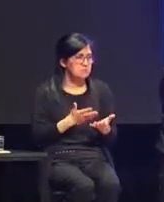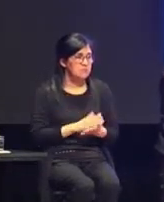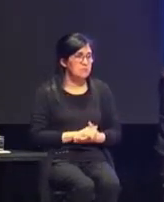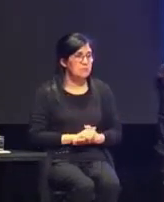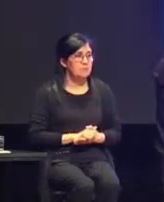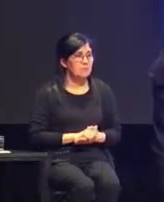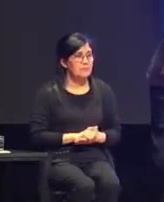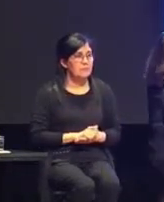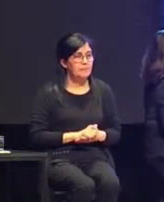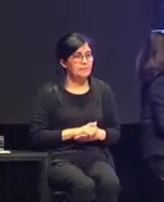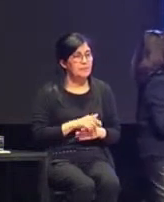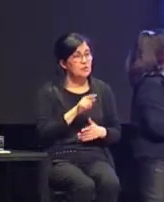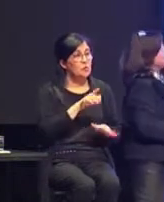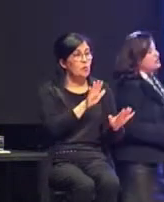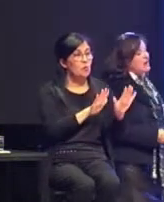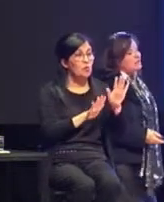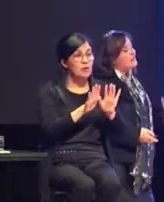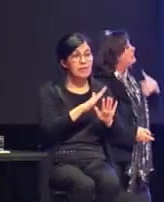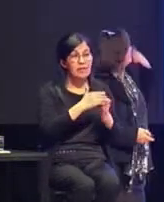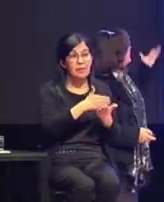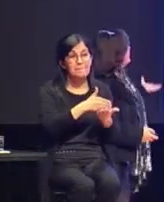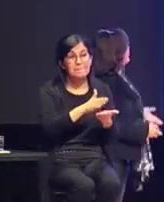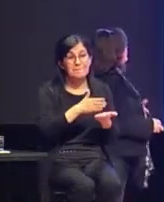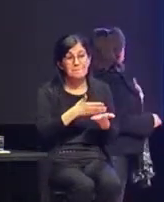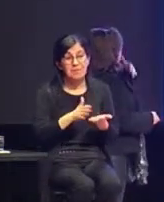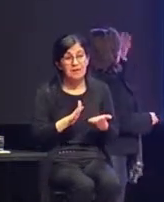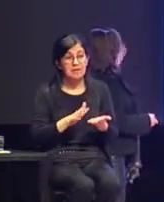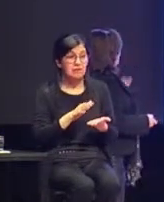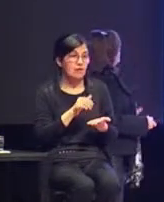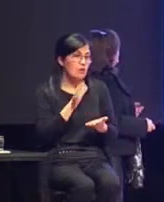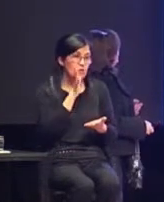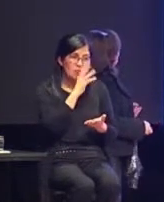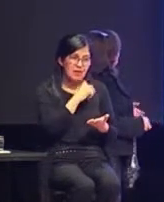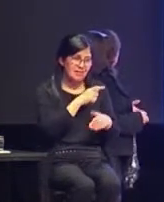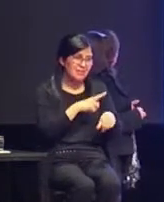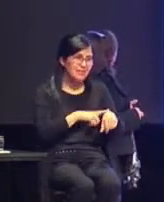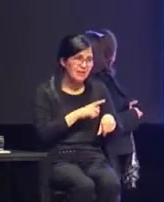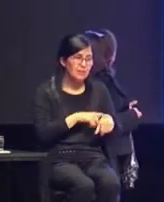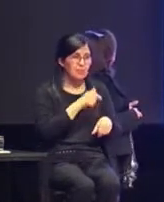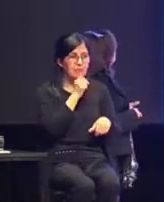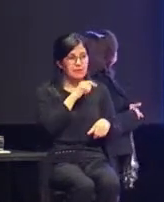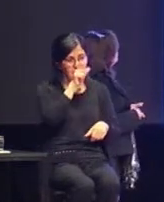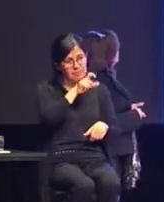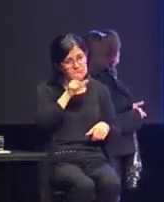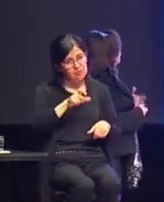¿Por qué los cuidados perdidos? Déficit personal, falta de tiempo, etcétera.